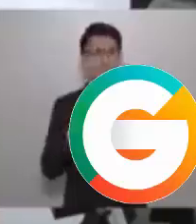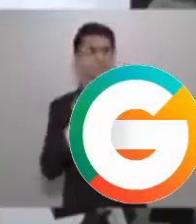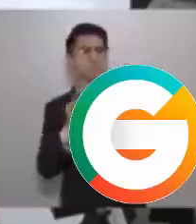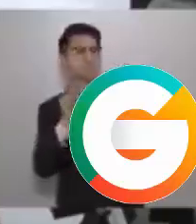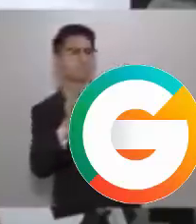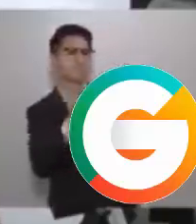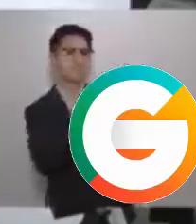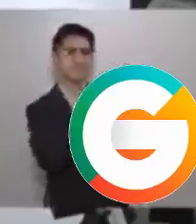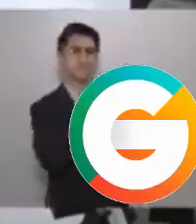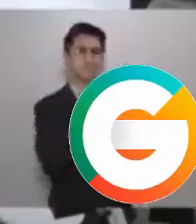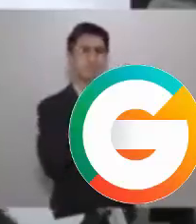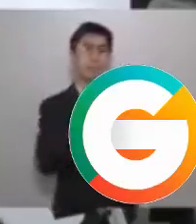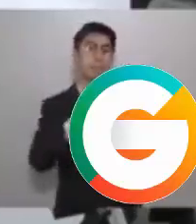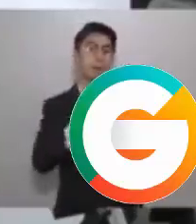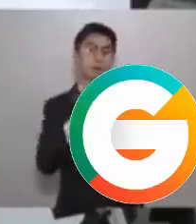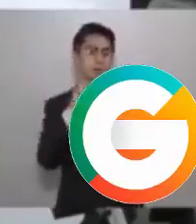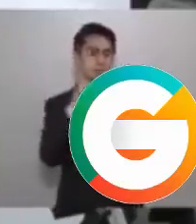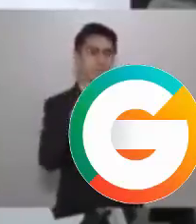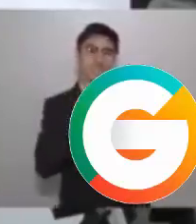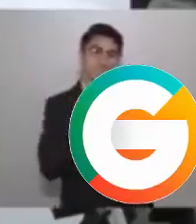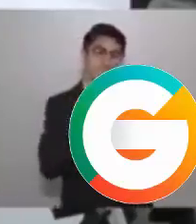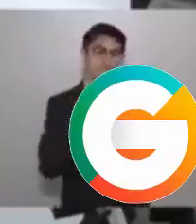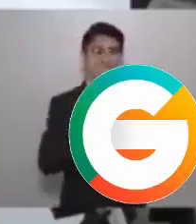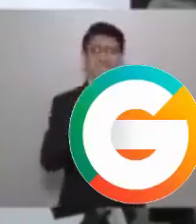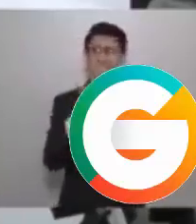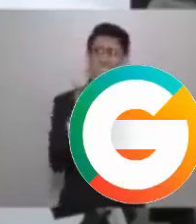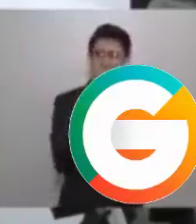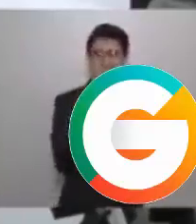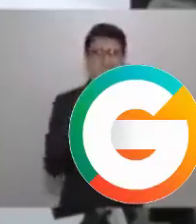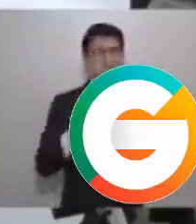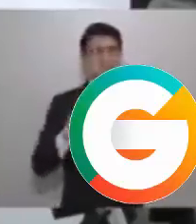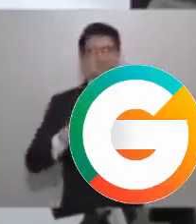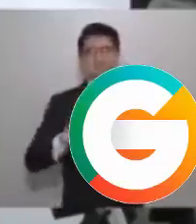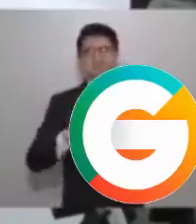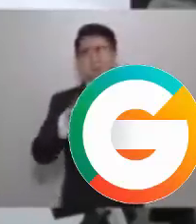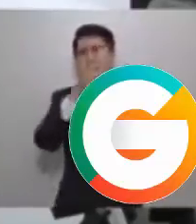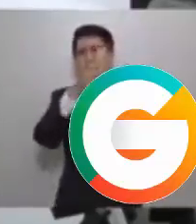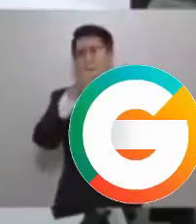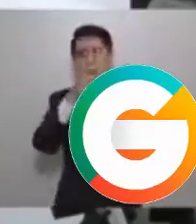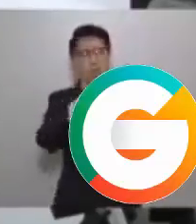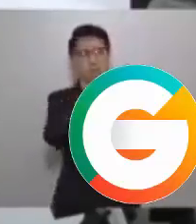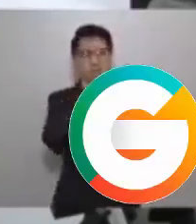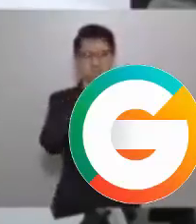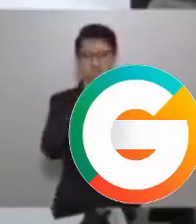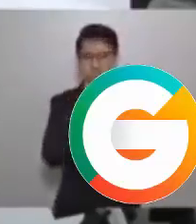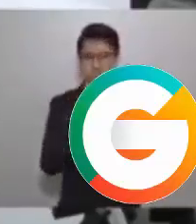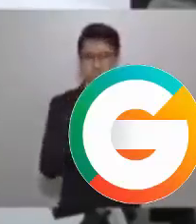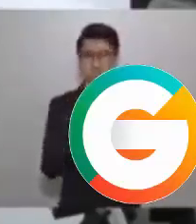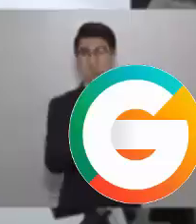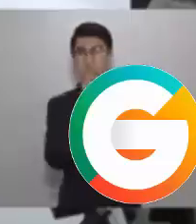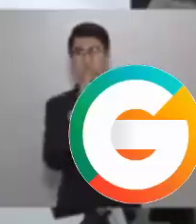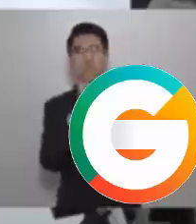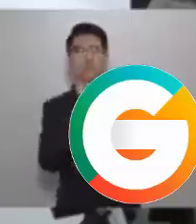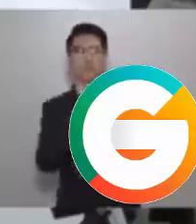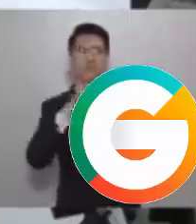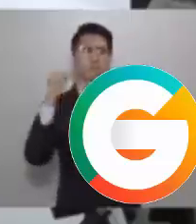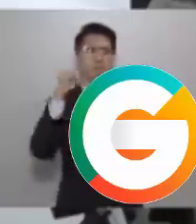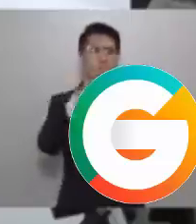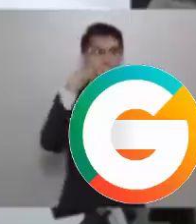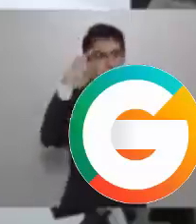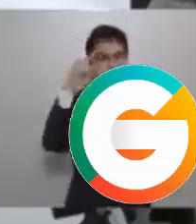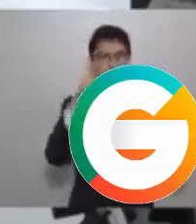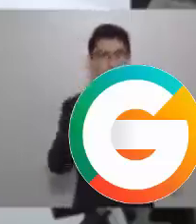pequeño. Sostuvimos también comunicación. Yo personalmente tuve contacto con el alcalde de